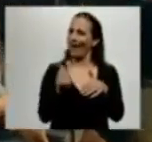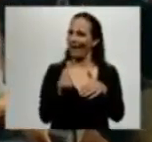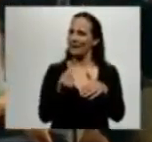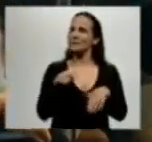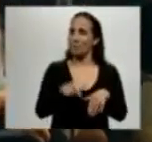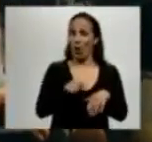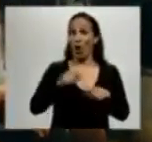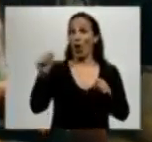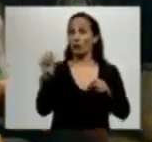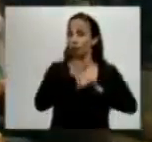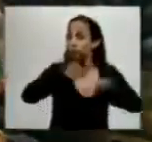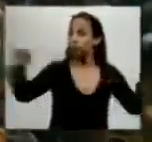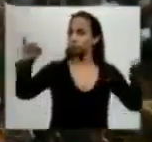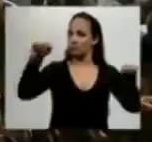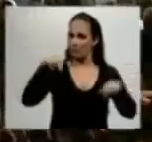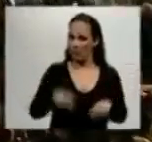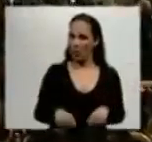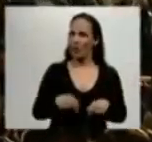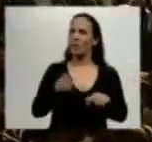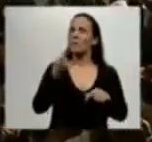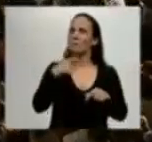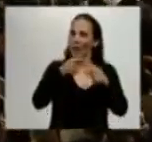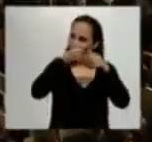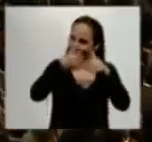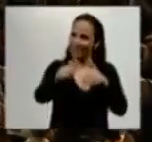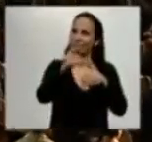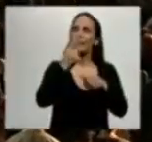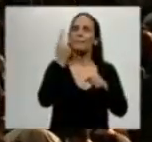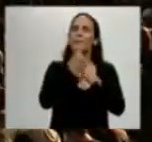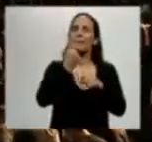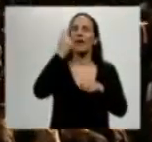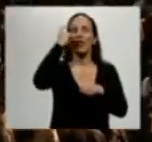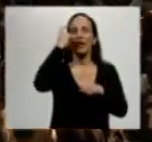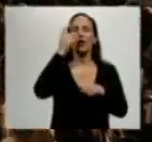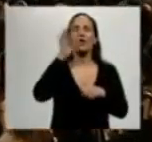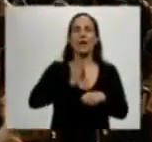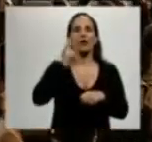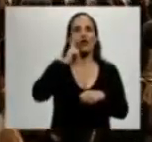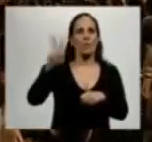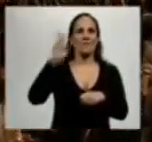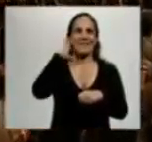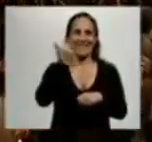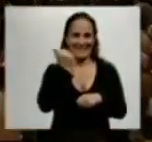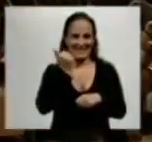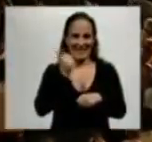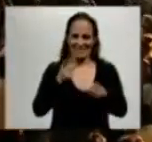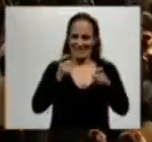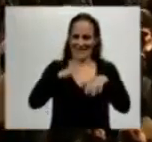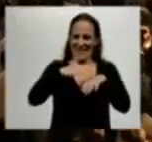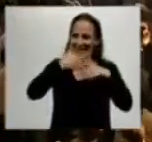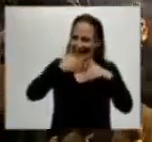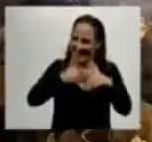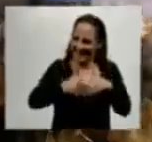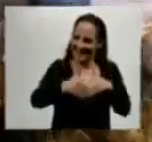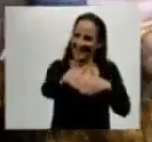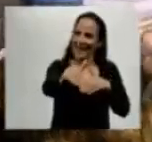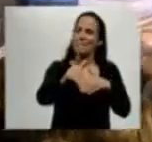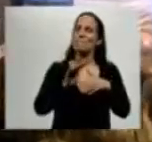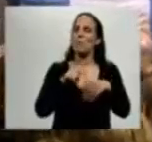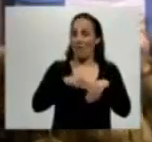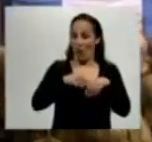lo estoy promulgando a partir del 1 de enero del 2016. Es necesario, por lo menos, este lapso de